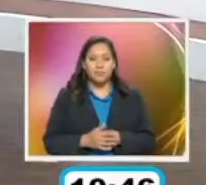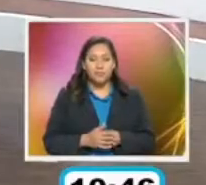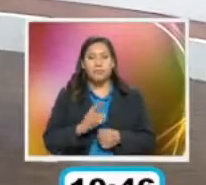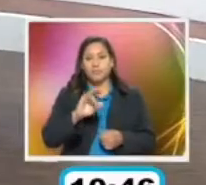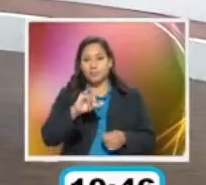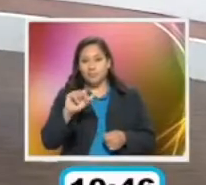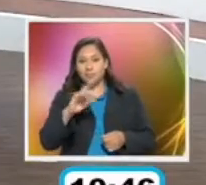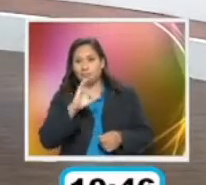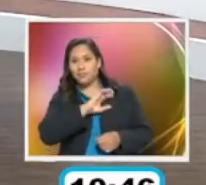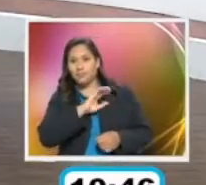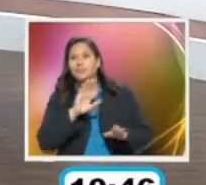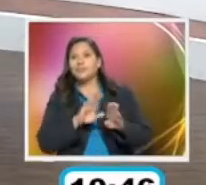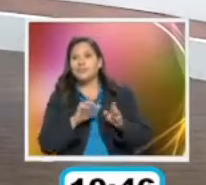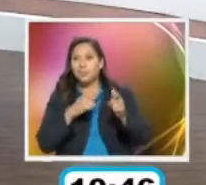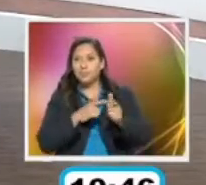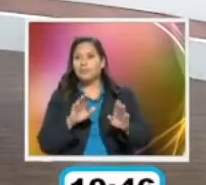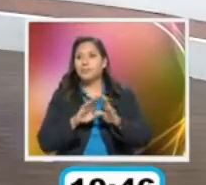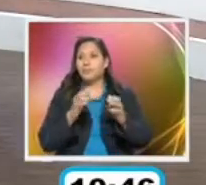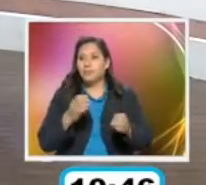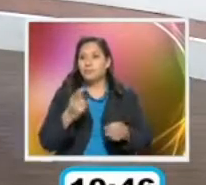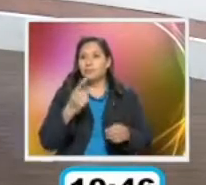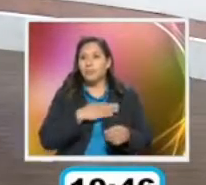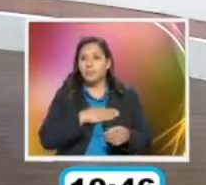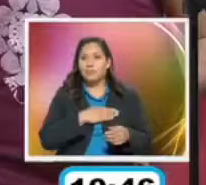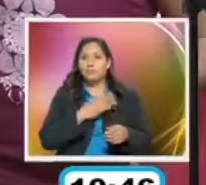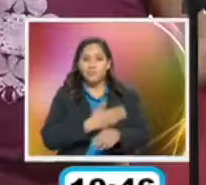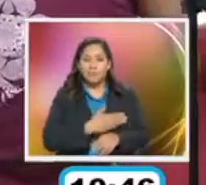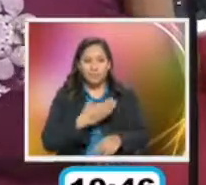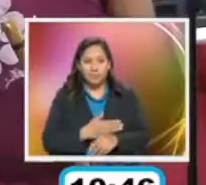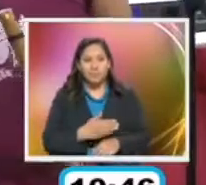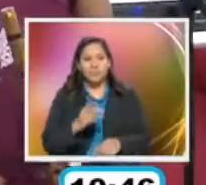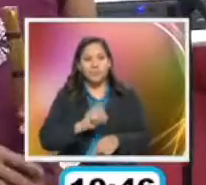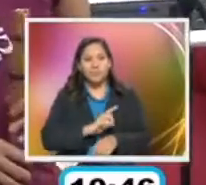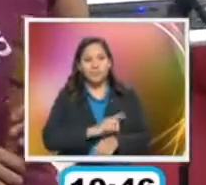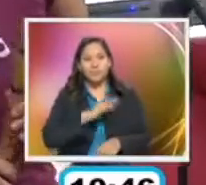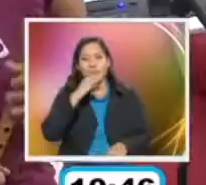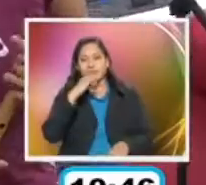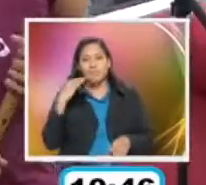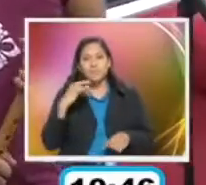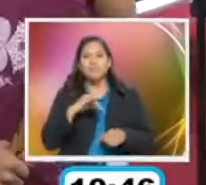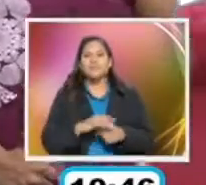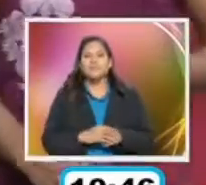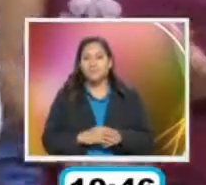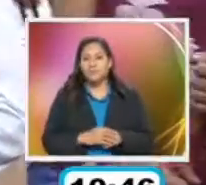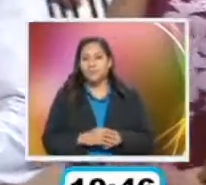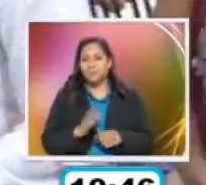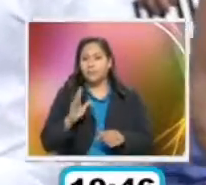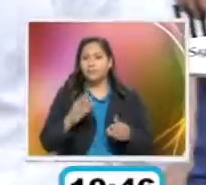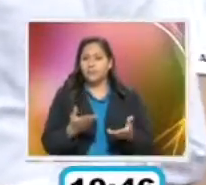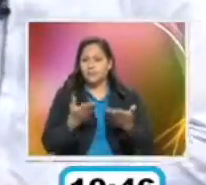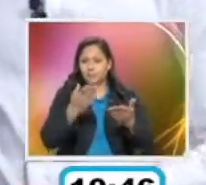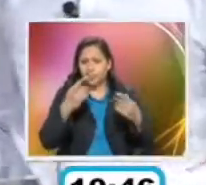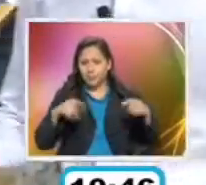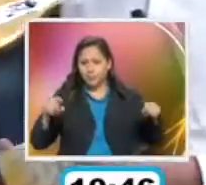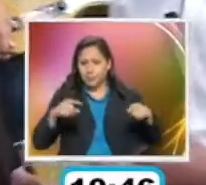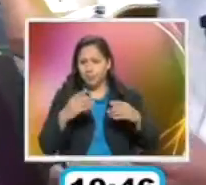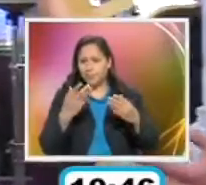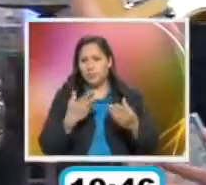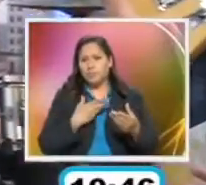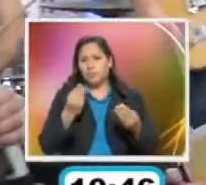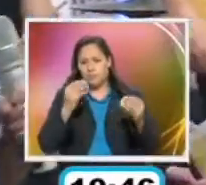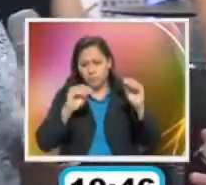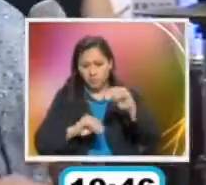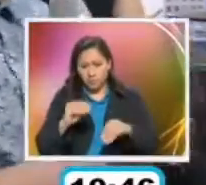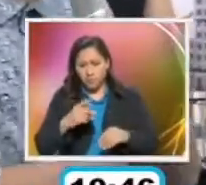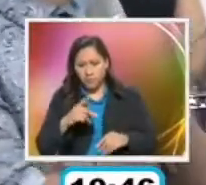Villa Cariño, ¿cómo siguen? ¿Cómo están? Qué bueno que nos Muy bien. acompañan. Desde Chile, ¿verdad? Desde Chile. Y con una propuesta musical llena de